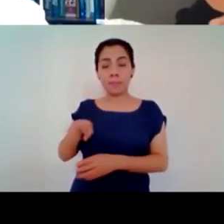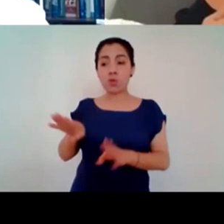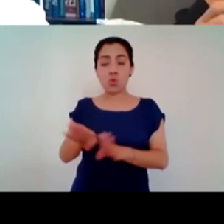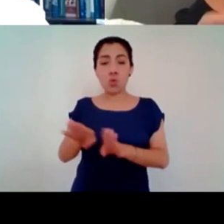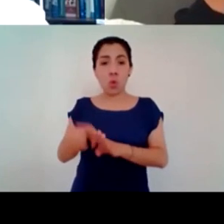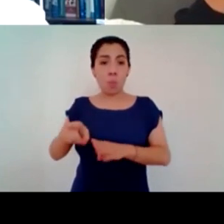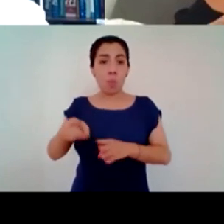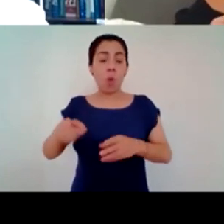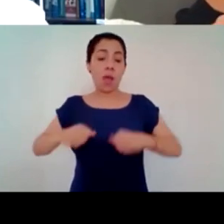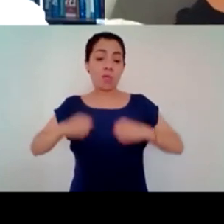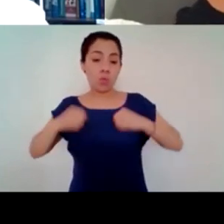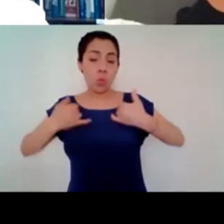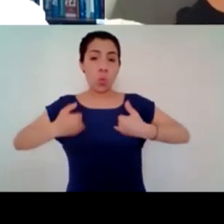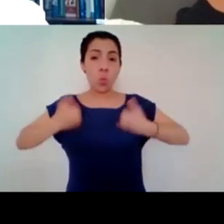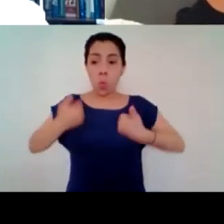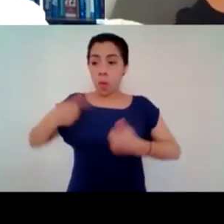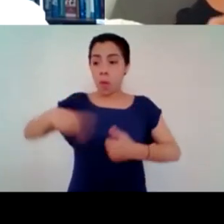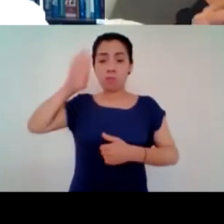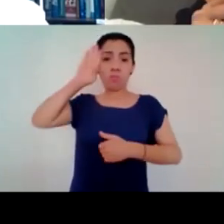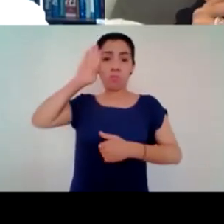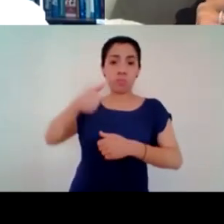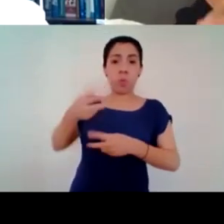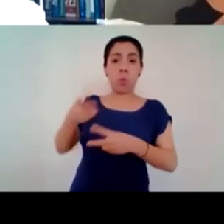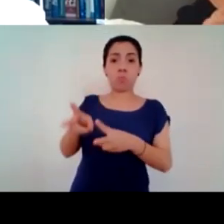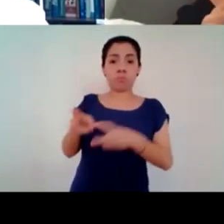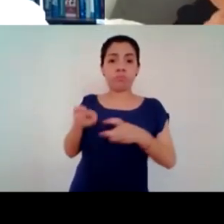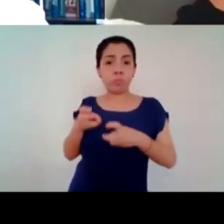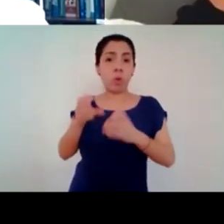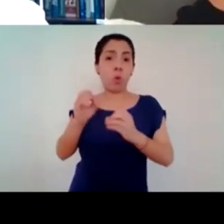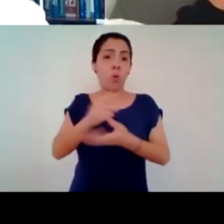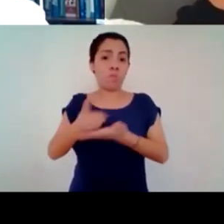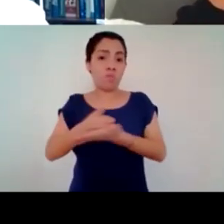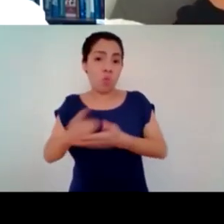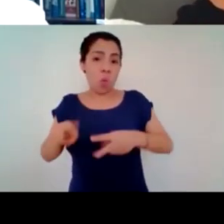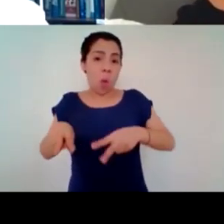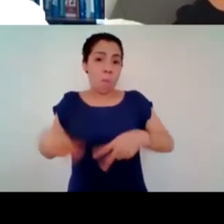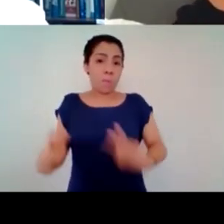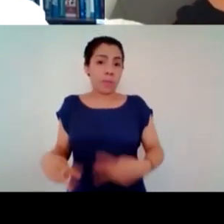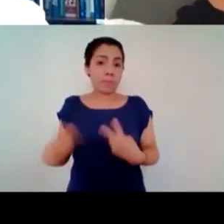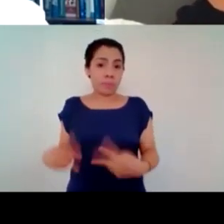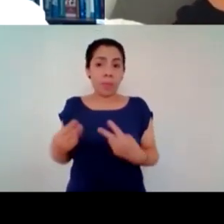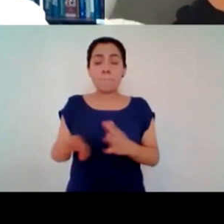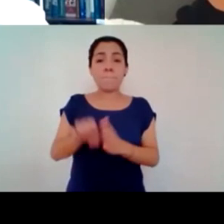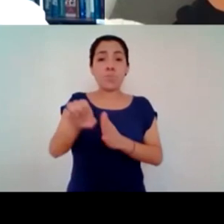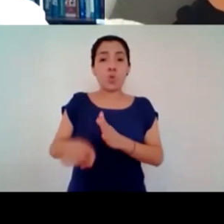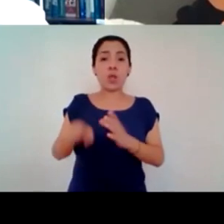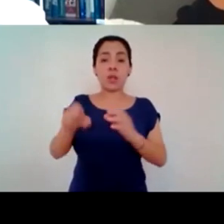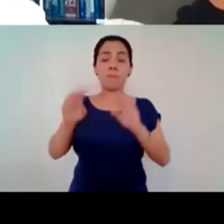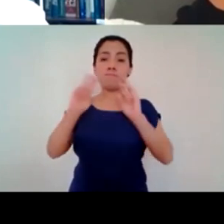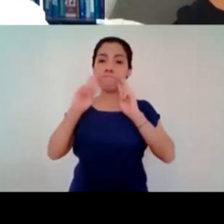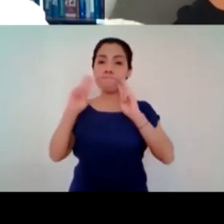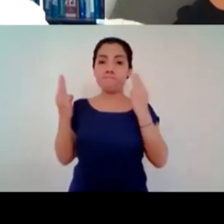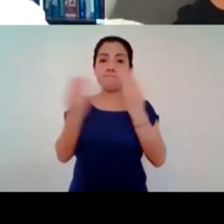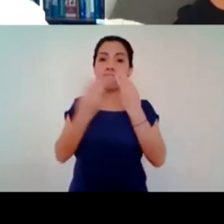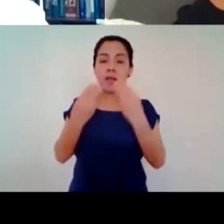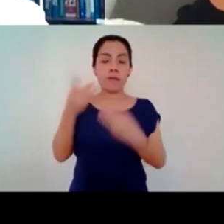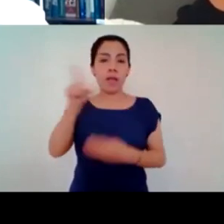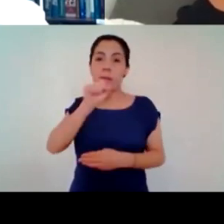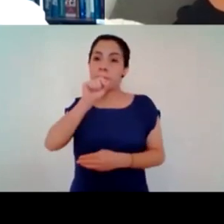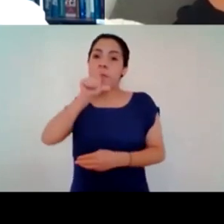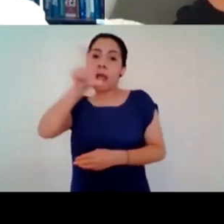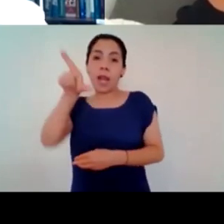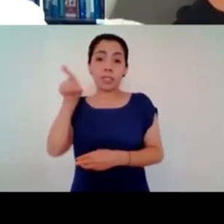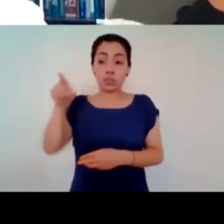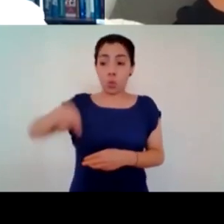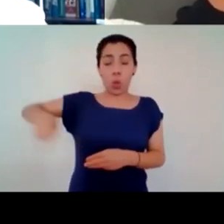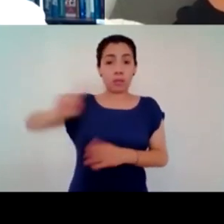organizada. Grupos como el Cartel de Jalisco Nueva Generación ya tienen muy, muy, muy planchado el